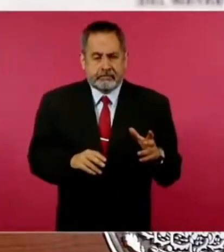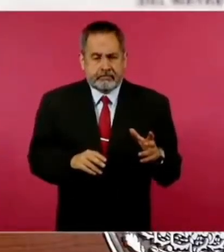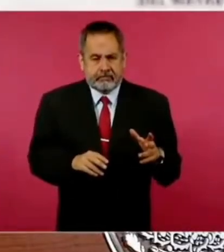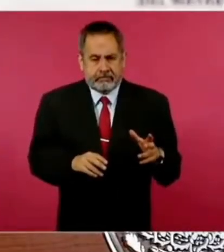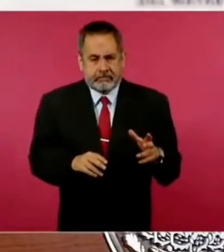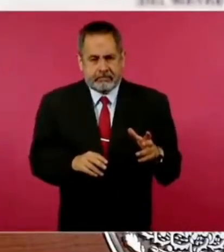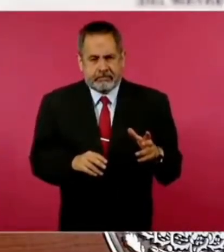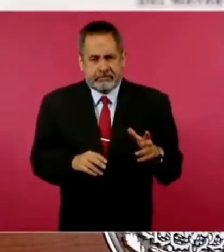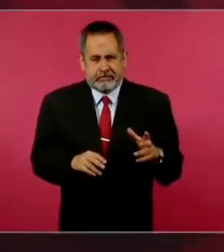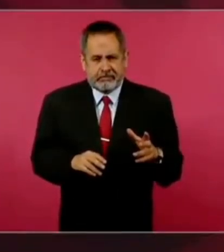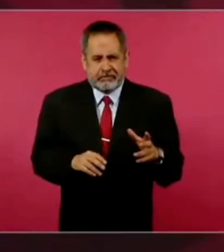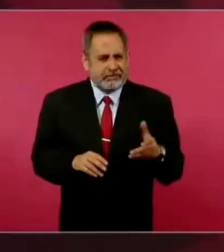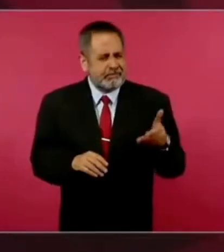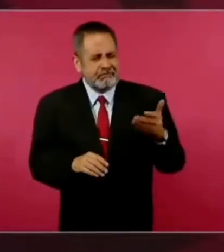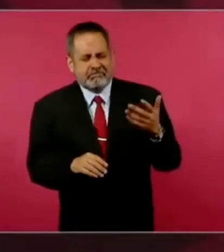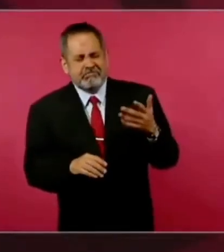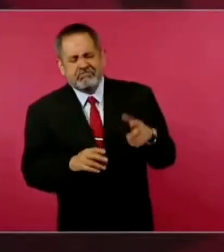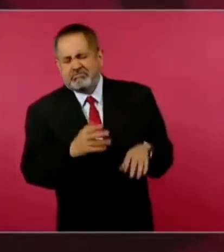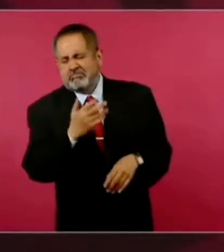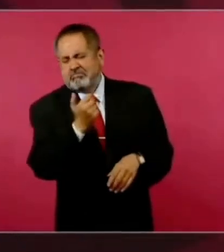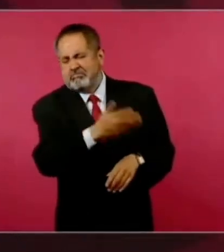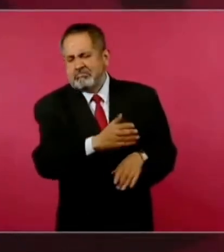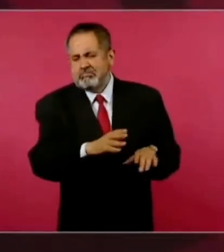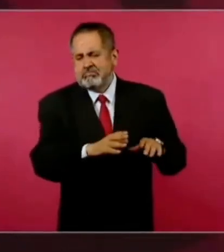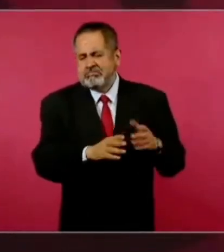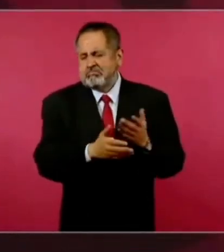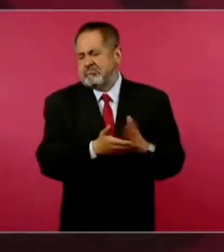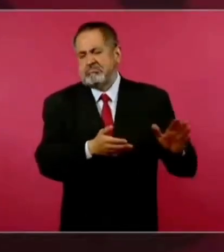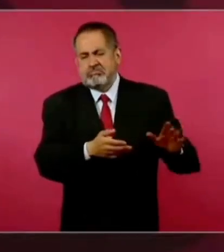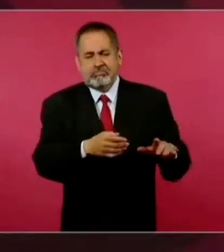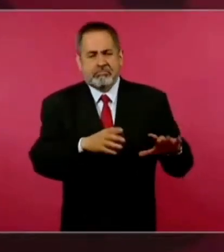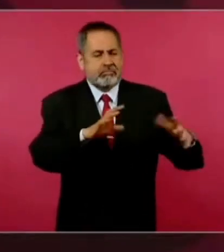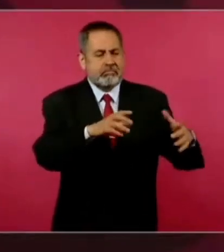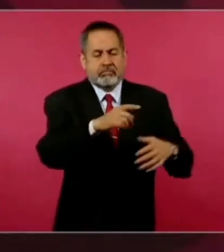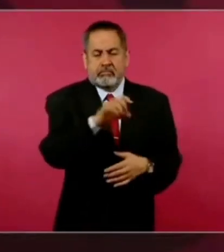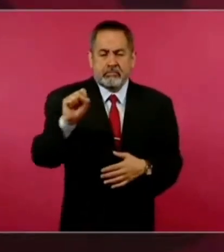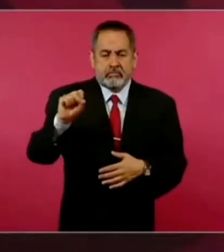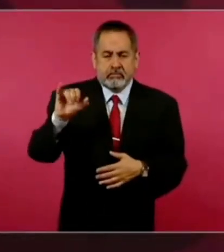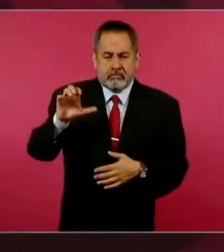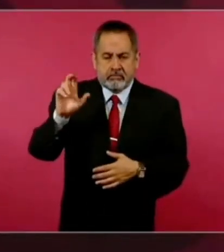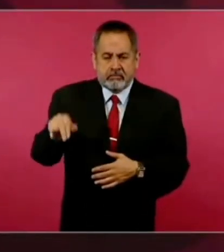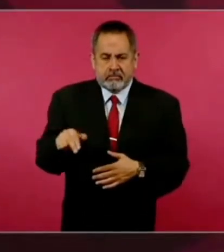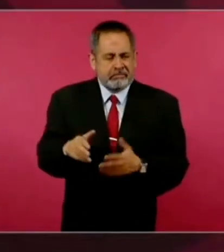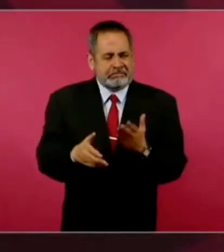Poder Judicial, en particular a la Suprema Corte.